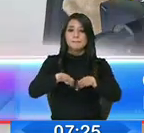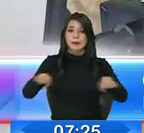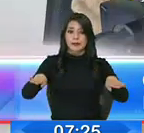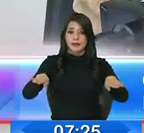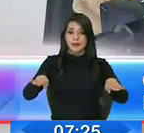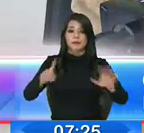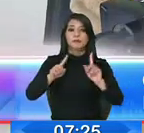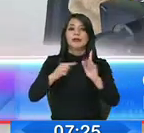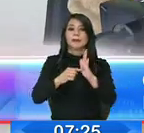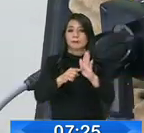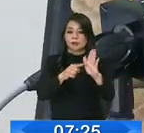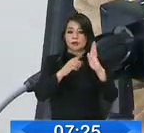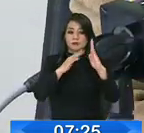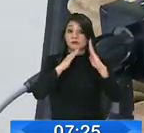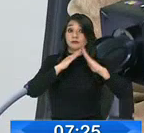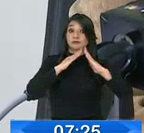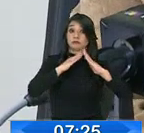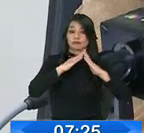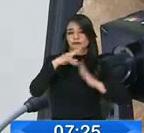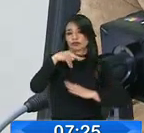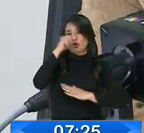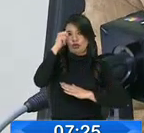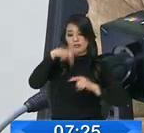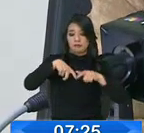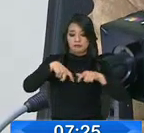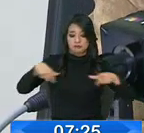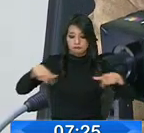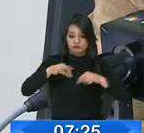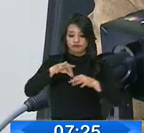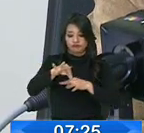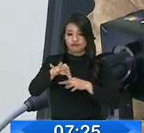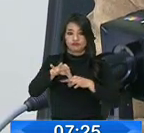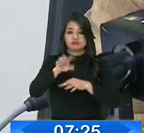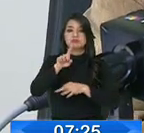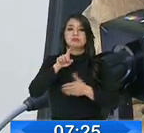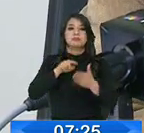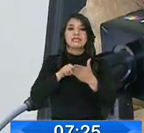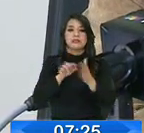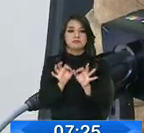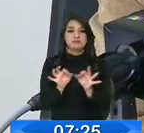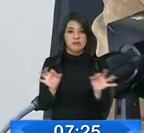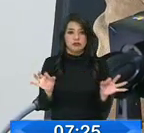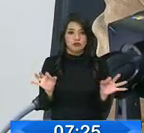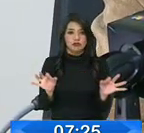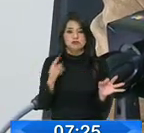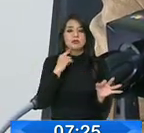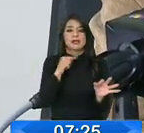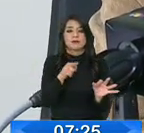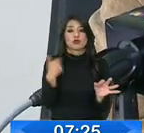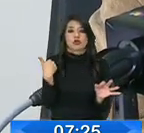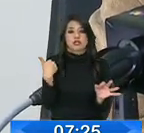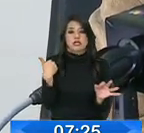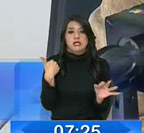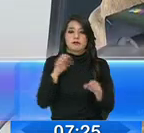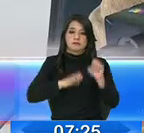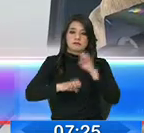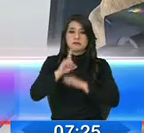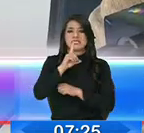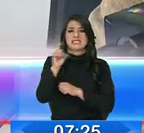un lote que tenía solo largo por ancho y tenía 1,000 metros, entonces, qué sé yo, usted tenía una valoración de